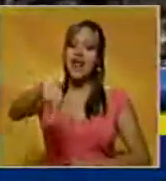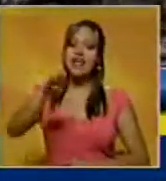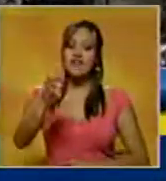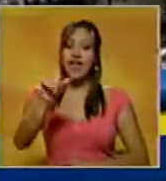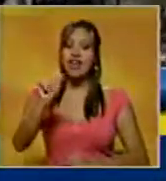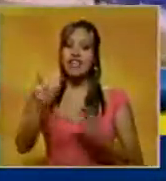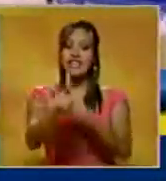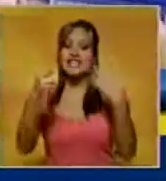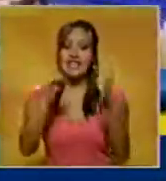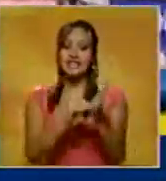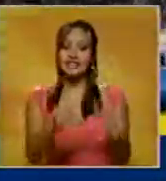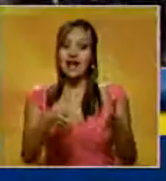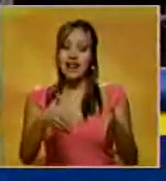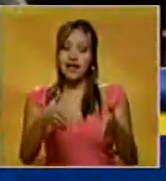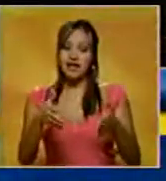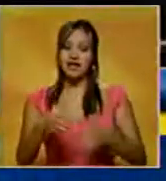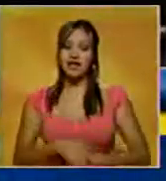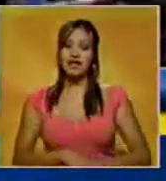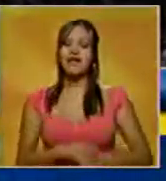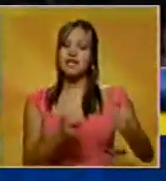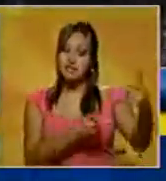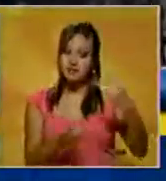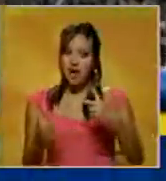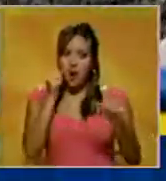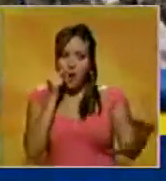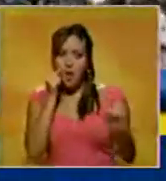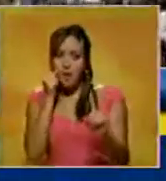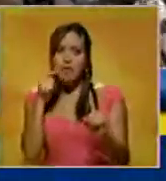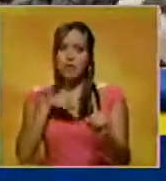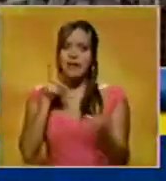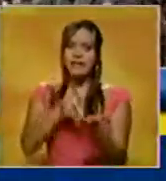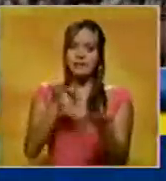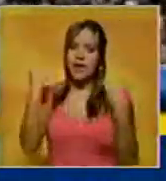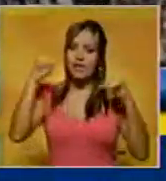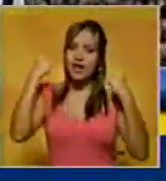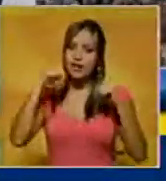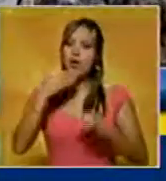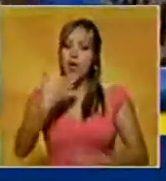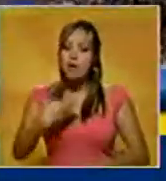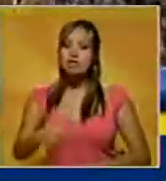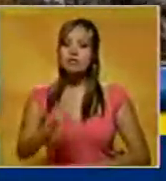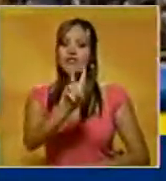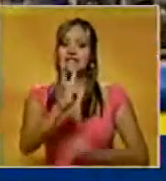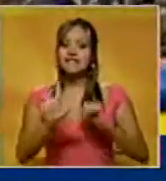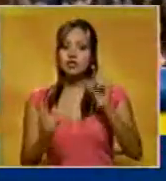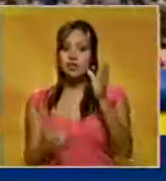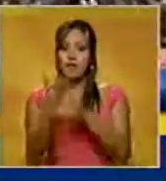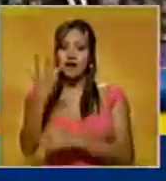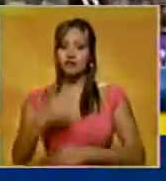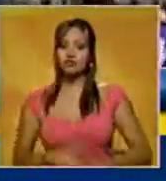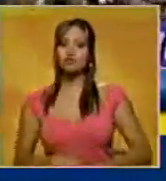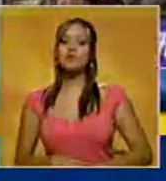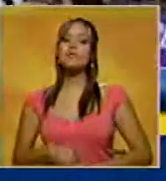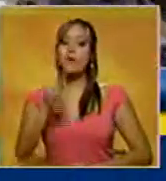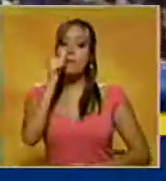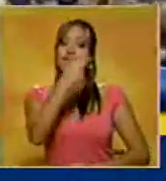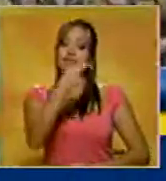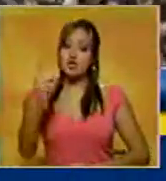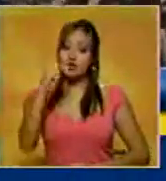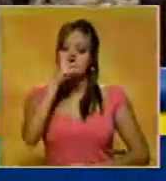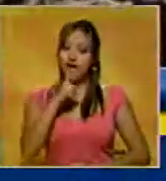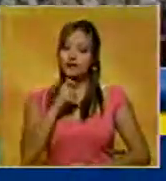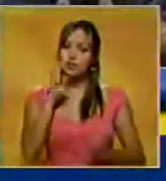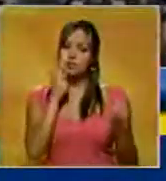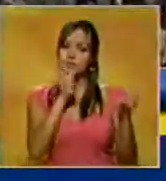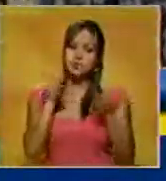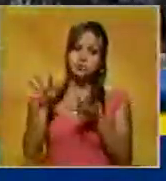17 títulos, extendió una invitación a Echenique para que participe en uno de sus entrenamientos el próximo 25 de mayo. El criollo de 22 años ha llamado